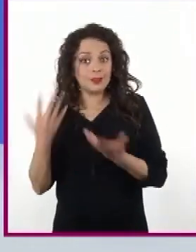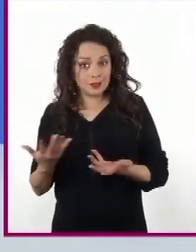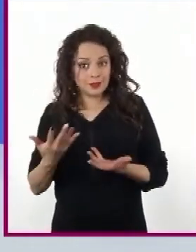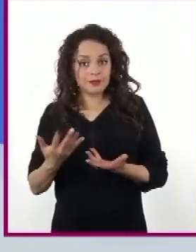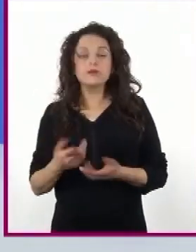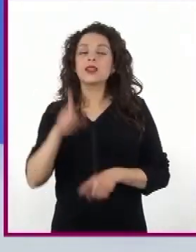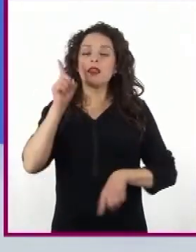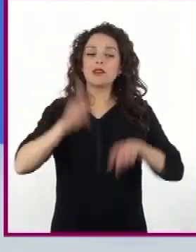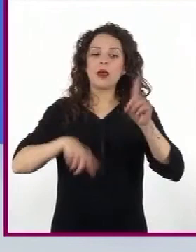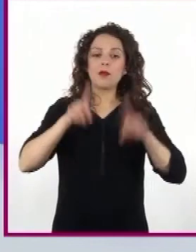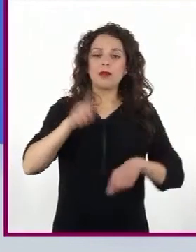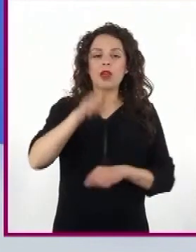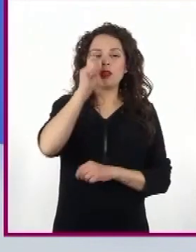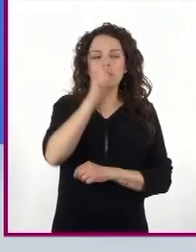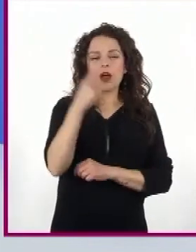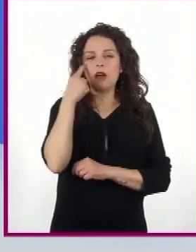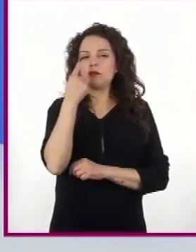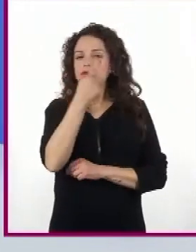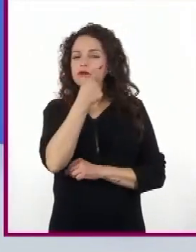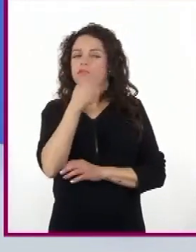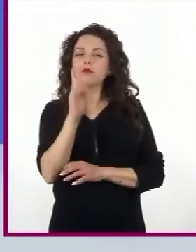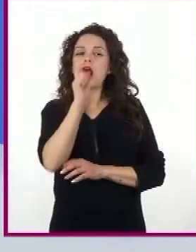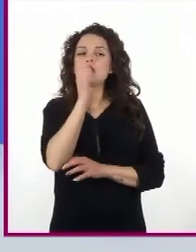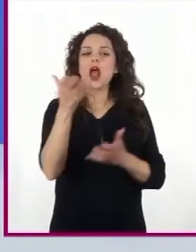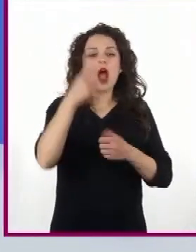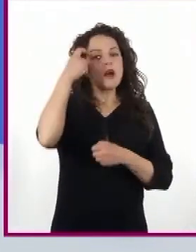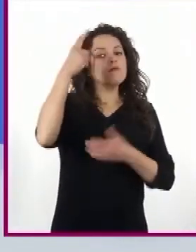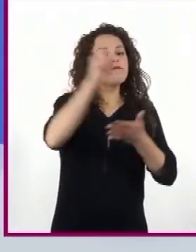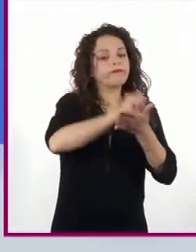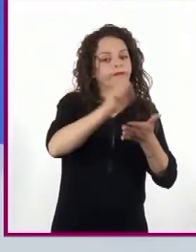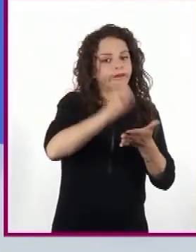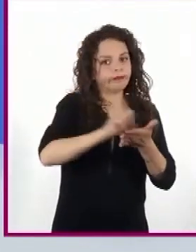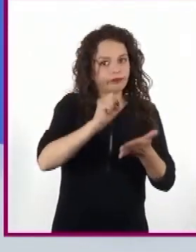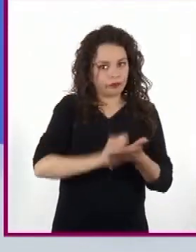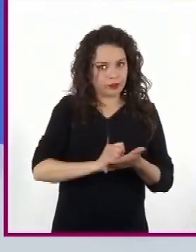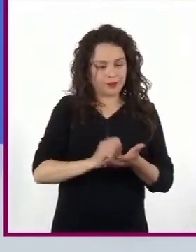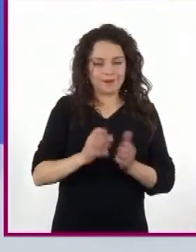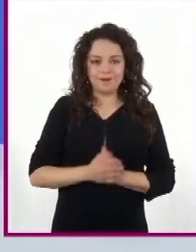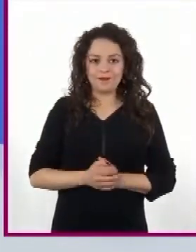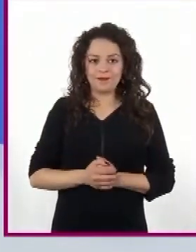dependerá de la perspectiva de quién sea el biógrafo. Bien, pues